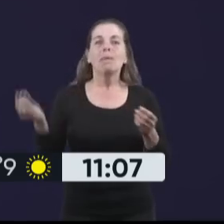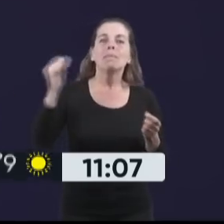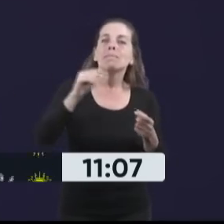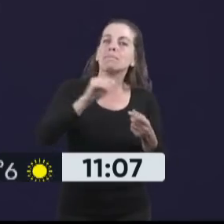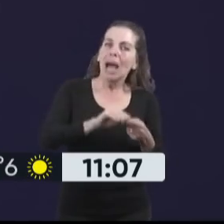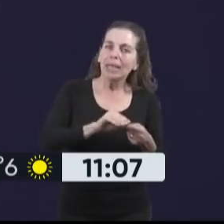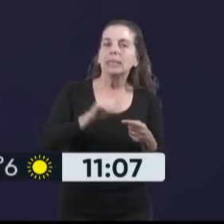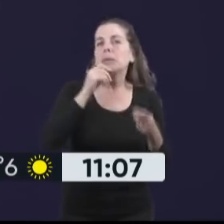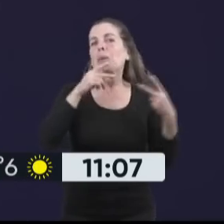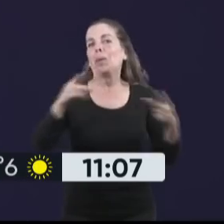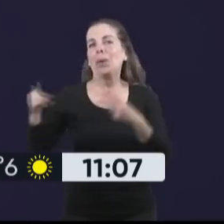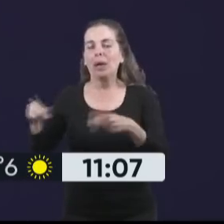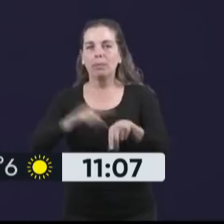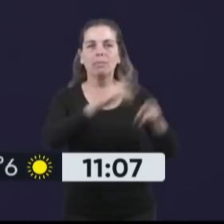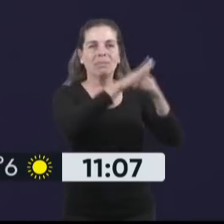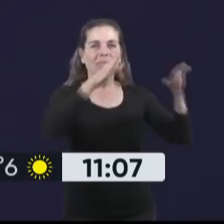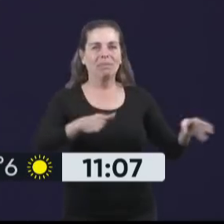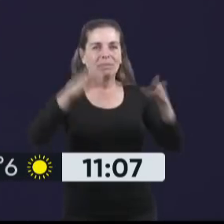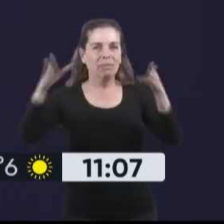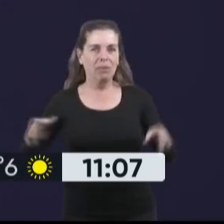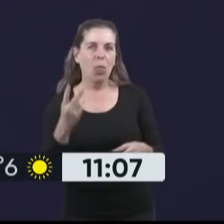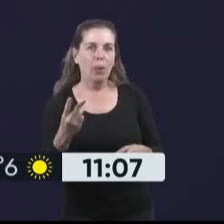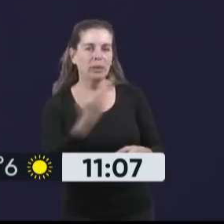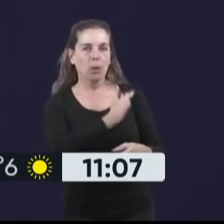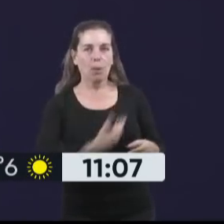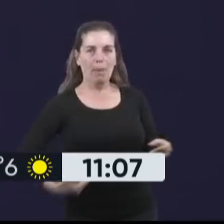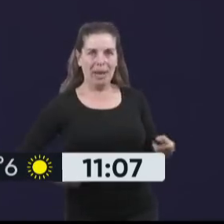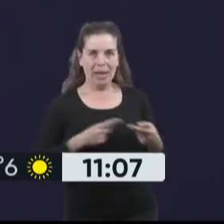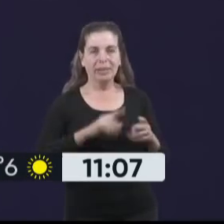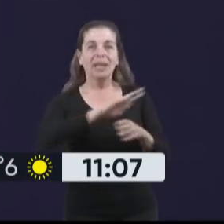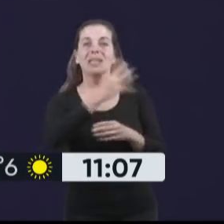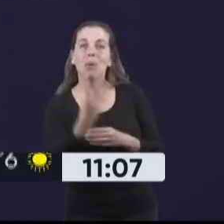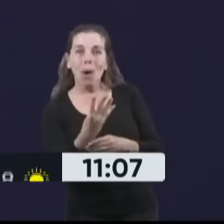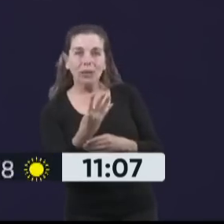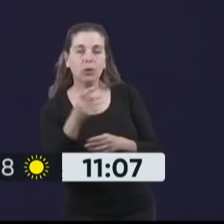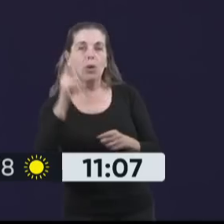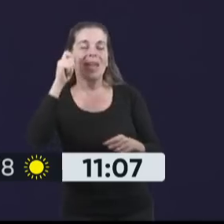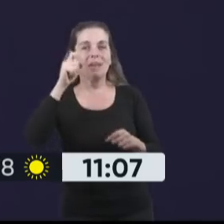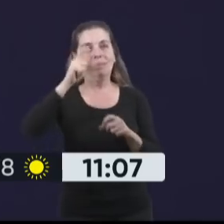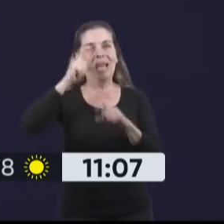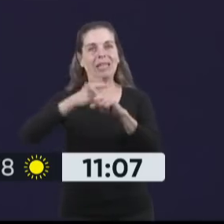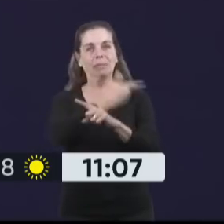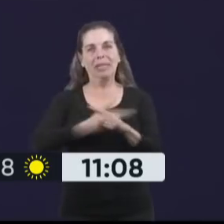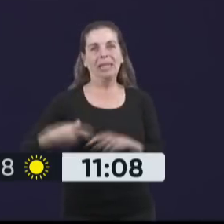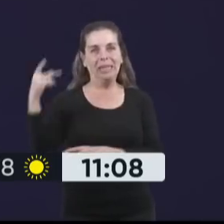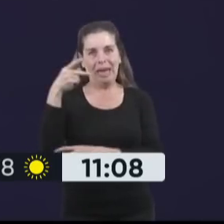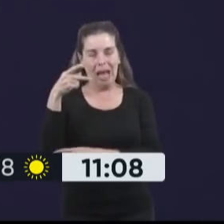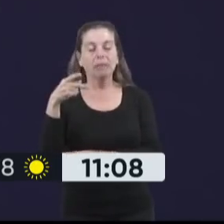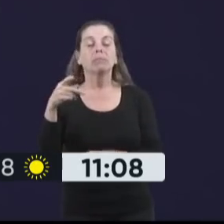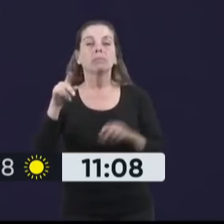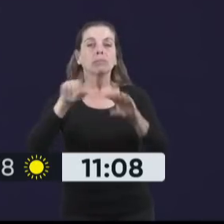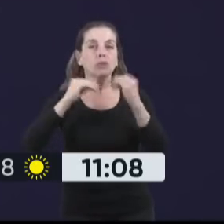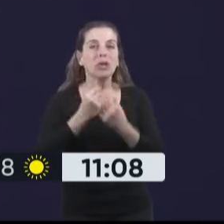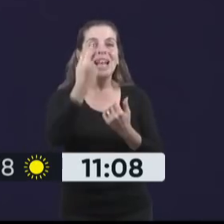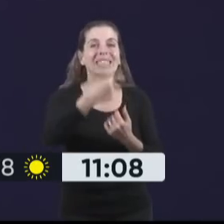hizo en sus 2 periodos como presidente y sus 4 como primera dama. Estos 194 vuelos